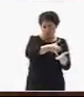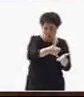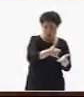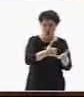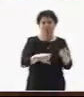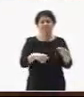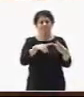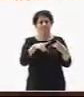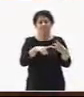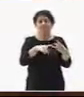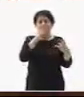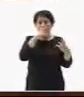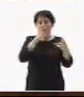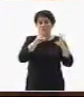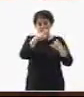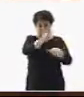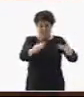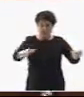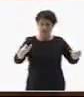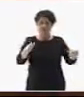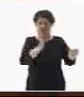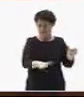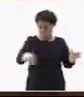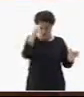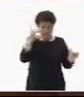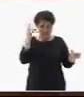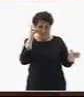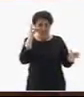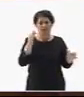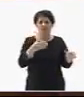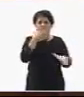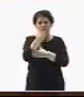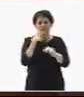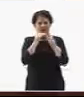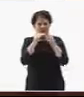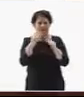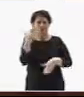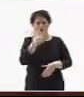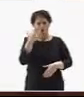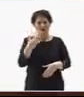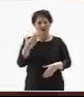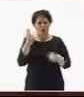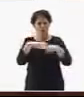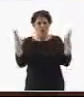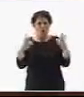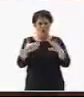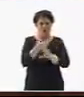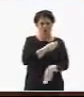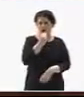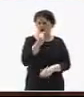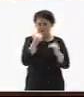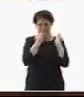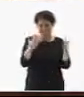por todos aquellos niños y niñas que van a las escuelas públicas con el estómago vacío. La queremos